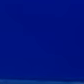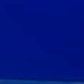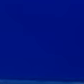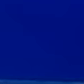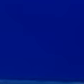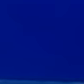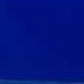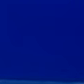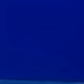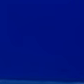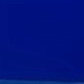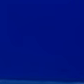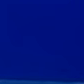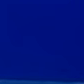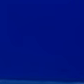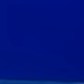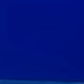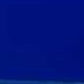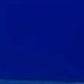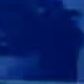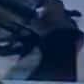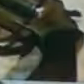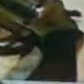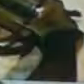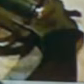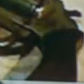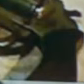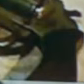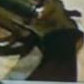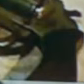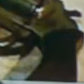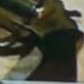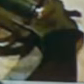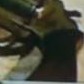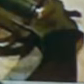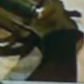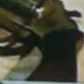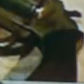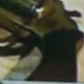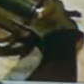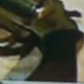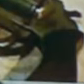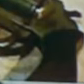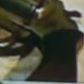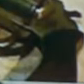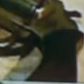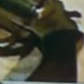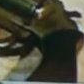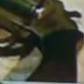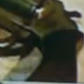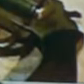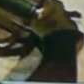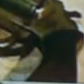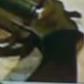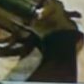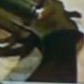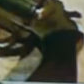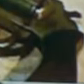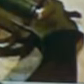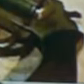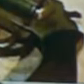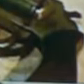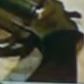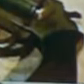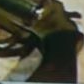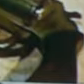Bien, y según una investigación desde la frontera con Perú, estaría ingresando sofisticadas armas de fuego que son utilizadas por delincuentes